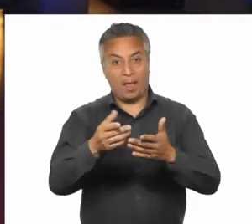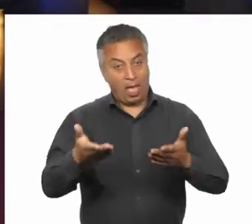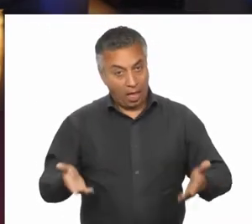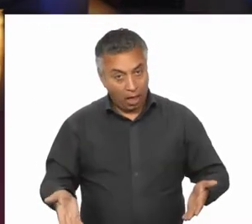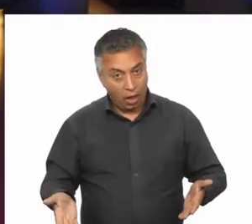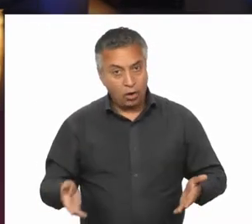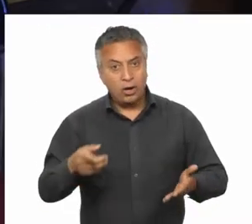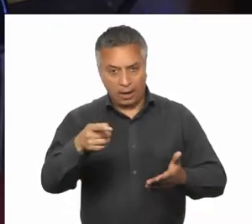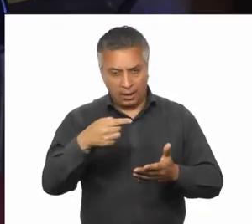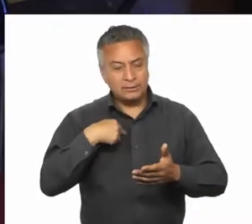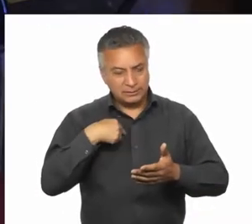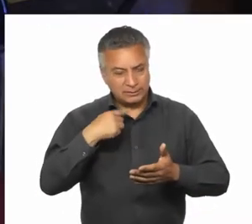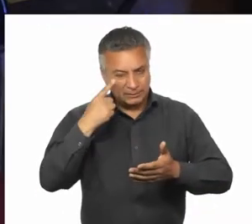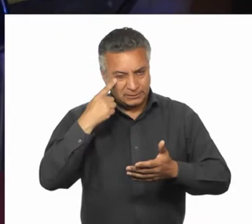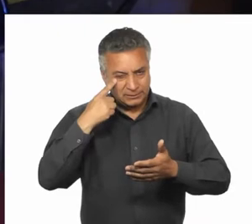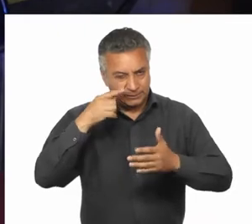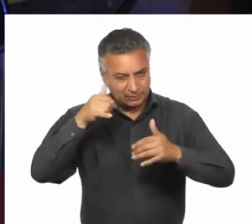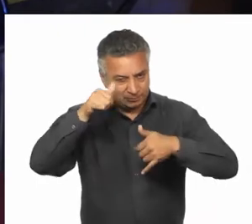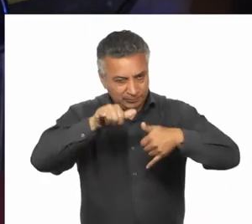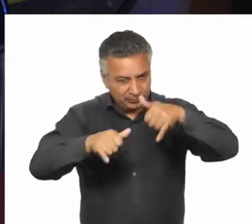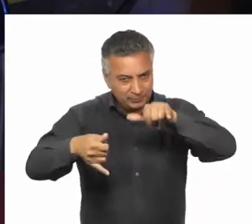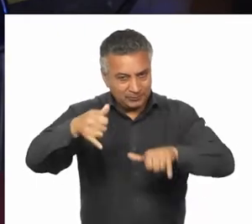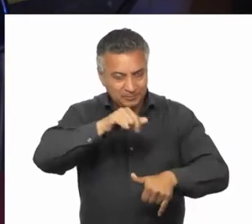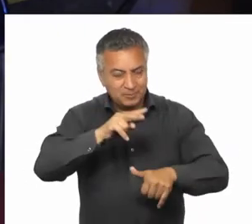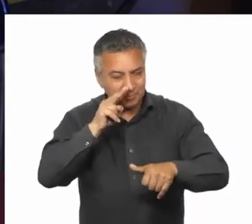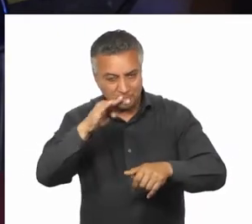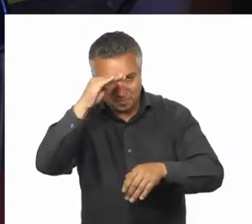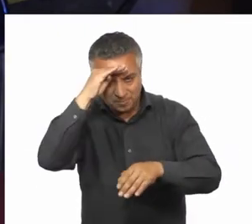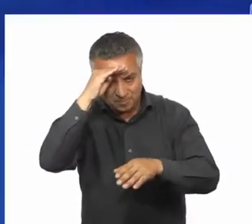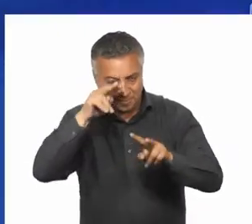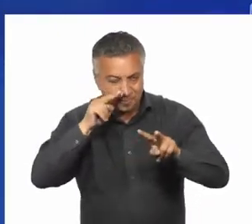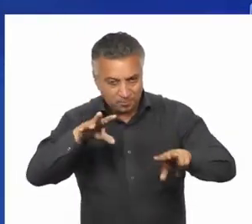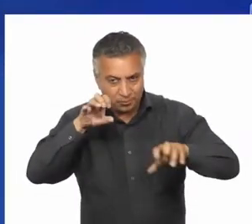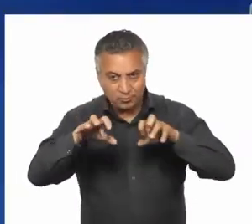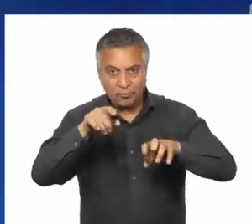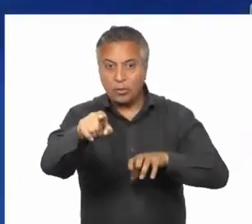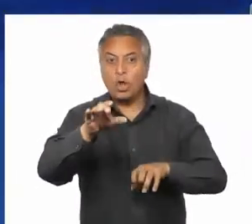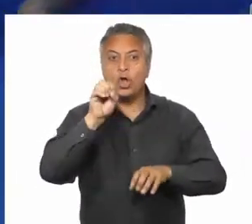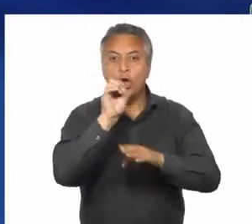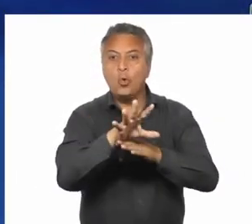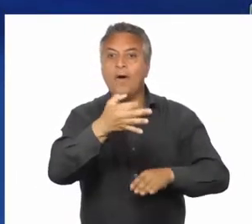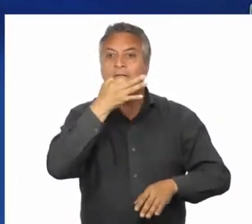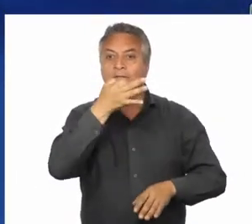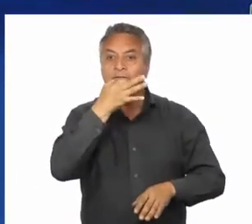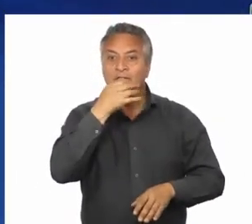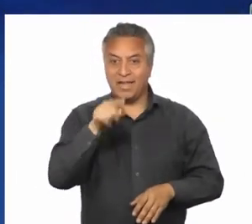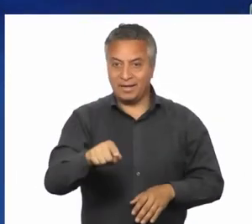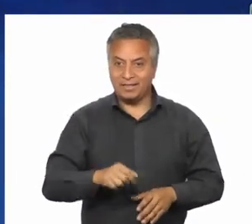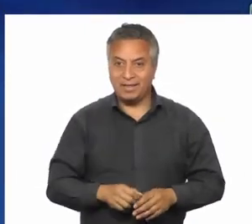Ahora, experimentemos con el color de luz verde.